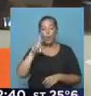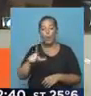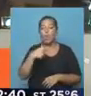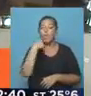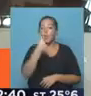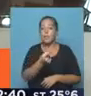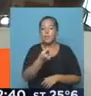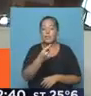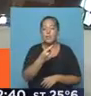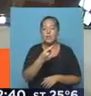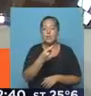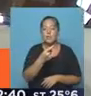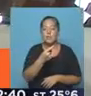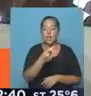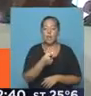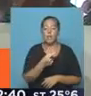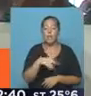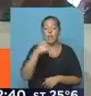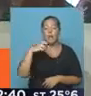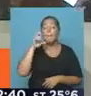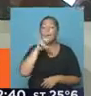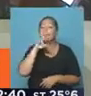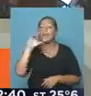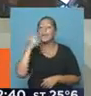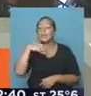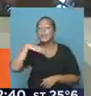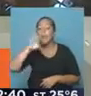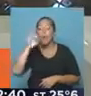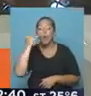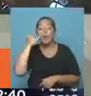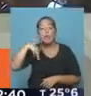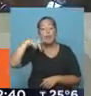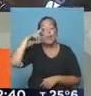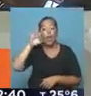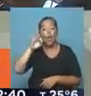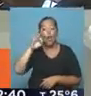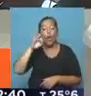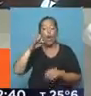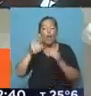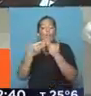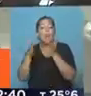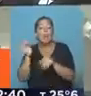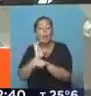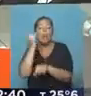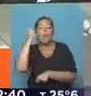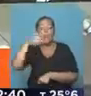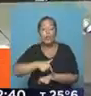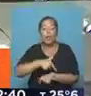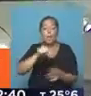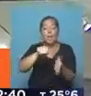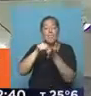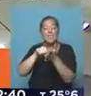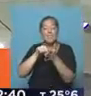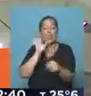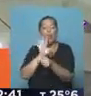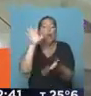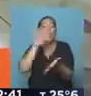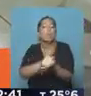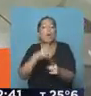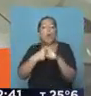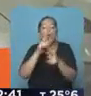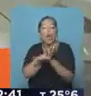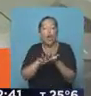neoliberal y lo que vemos son países digamos tomados por por esta trama de corrupción que responden a signos ideológicos muy